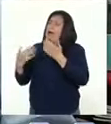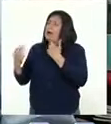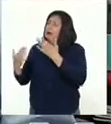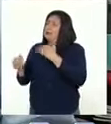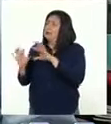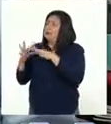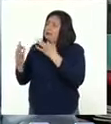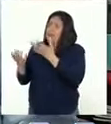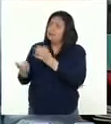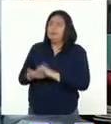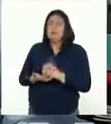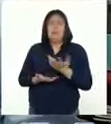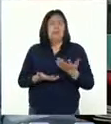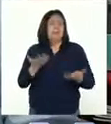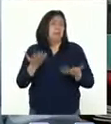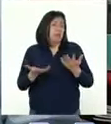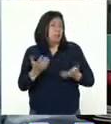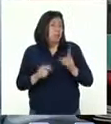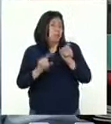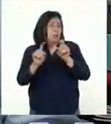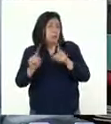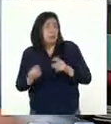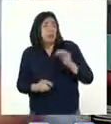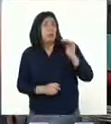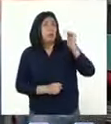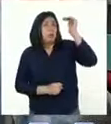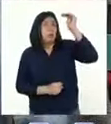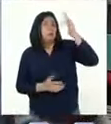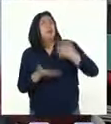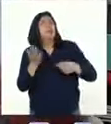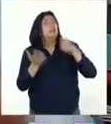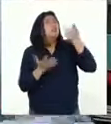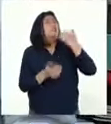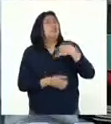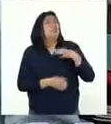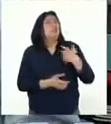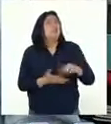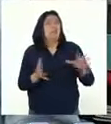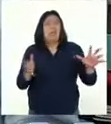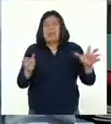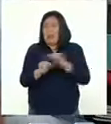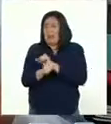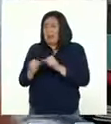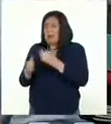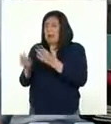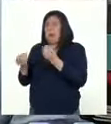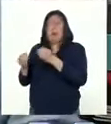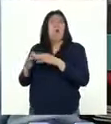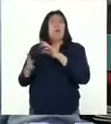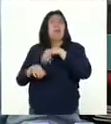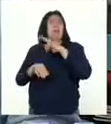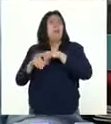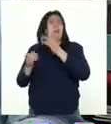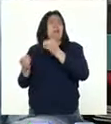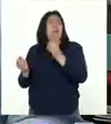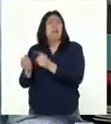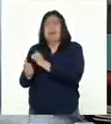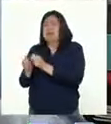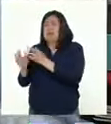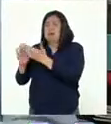conversar con la familia, de repente preguntar a los mayores qué desastres hemos tenido en la comunidad, cómo los